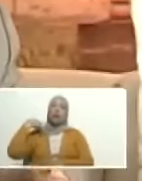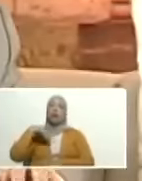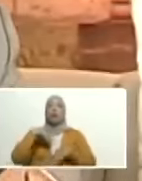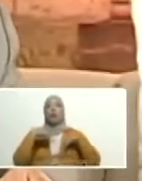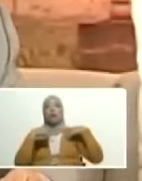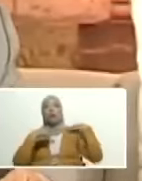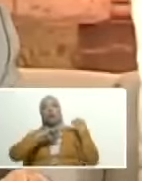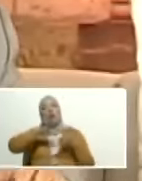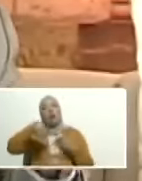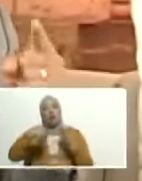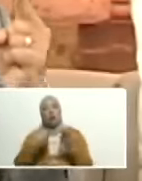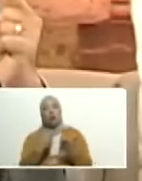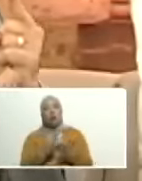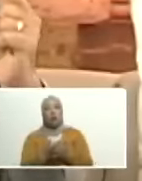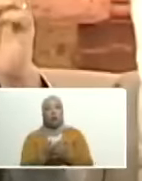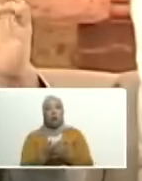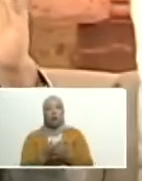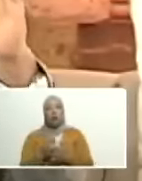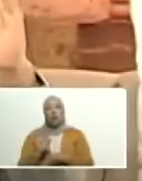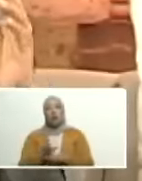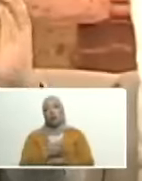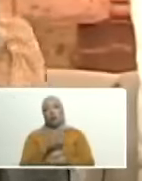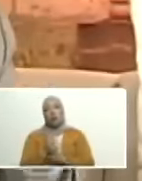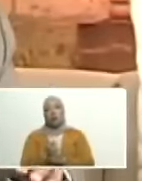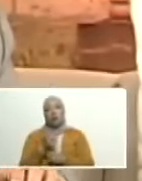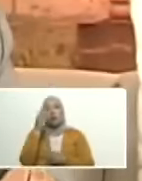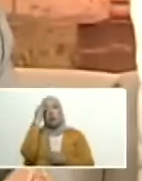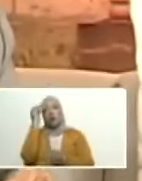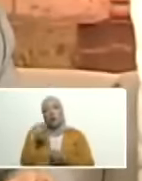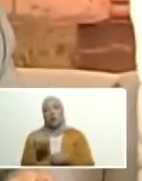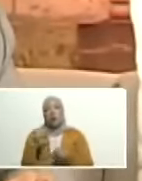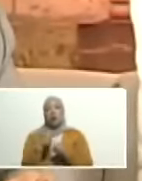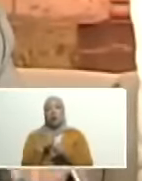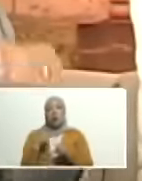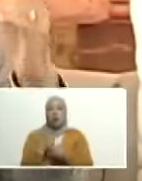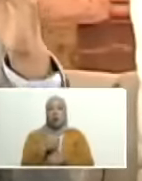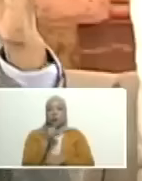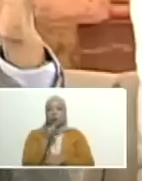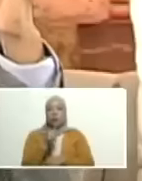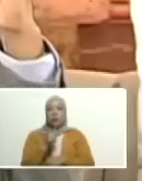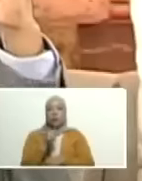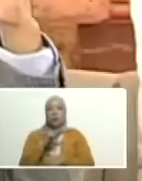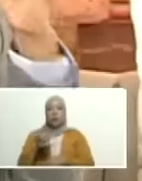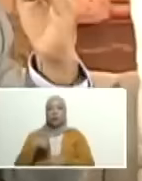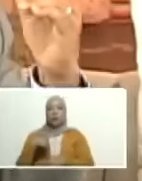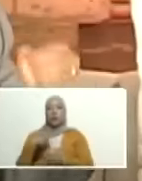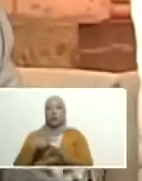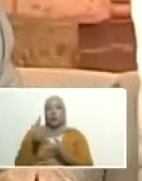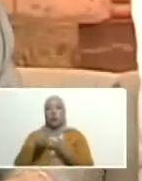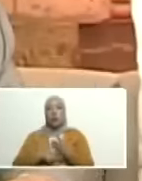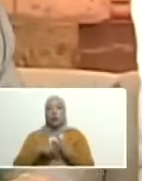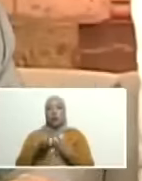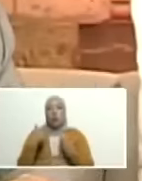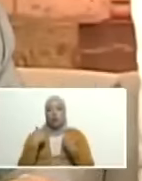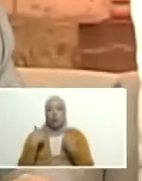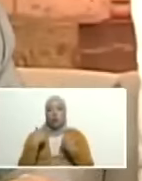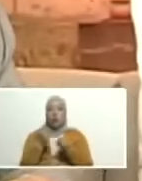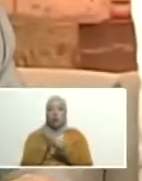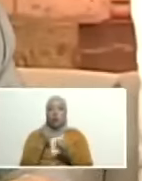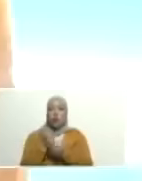consenso nacional, es el principal consenso nacional. Y nosotros lo hemos planteado en todos los foros